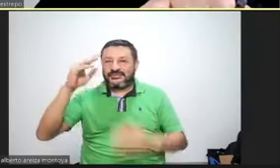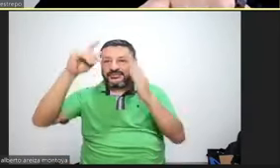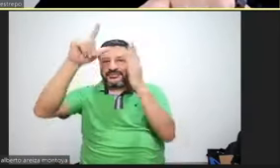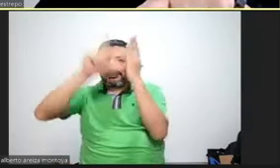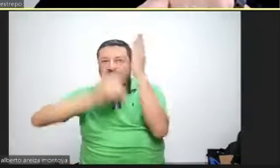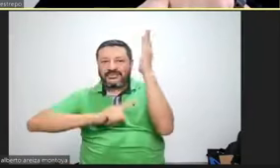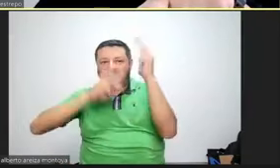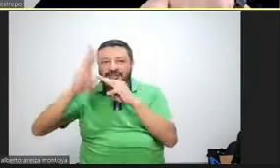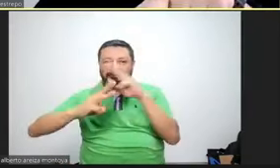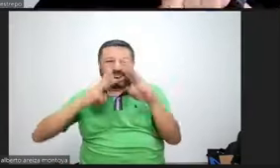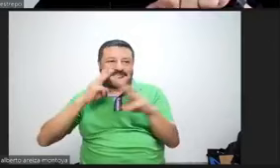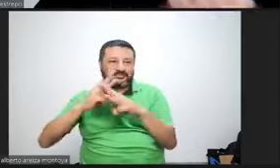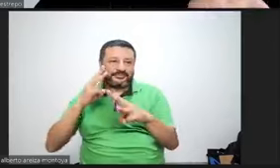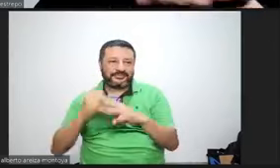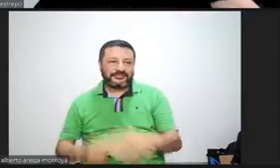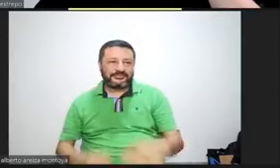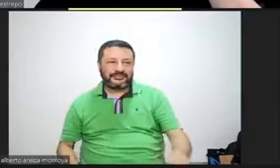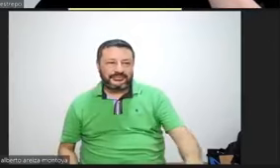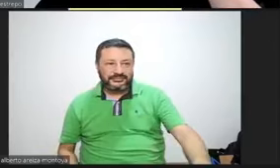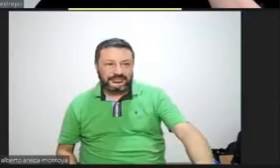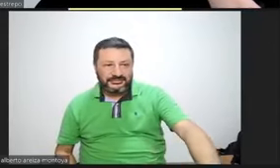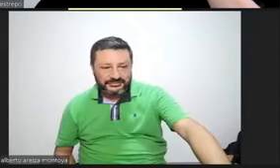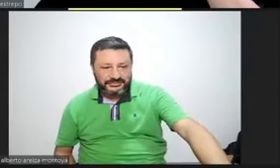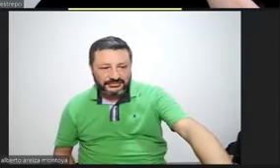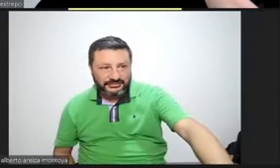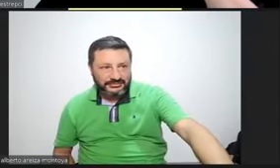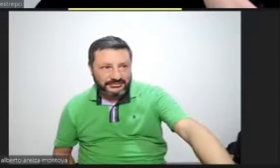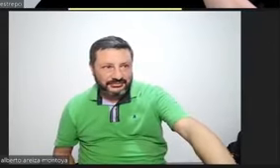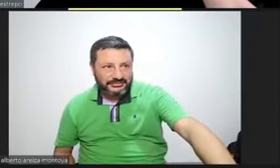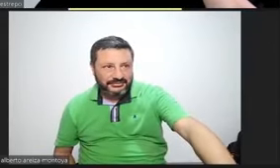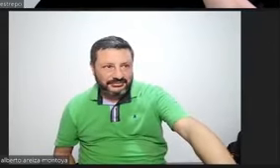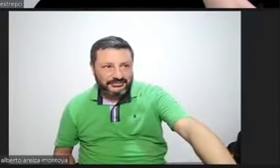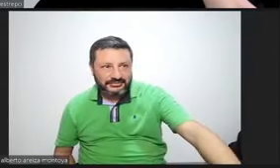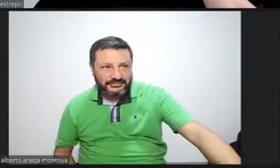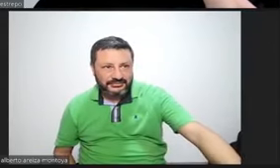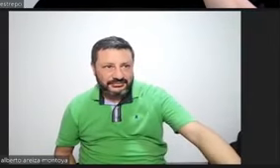Sí. Ajá. ¿Y es el mejor de una colombiana o no?